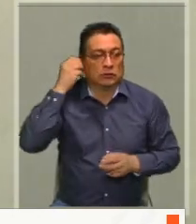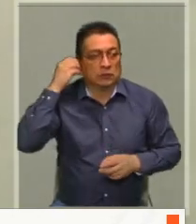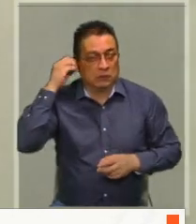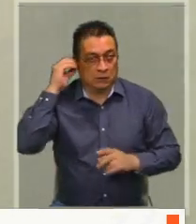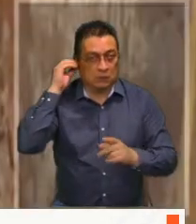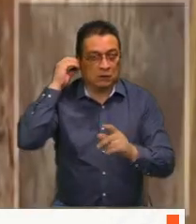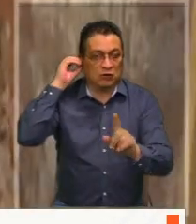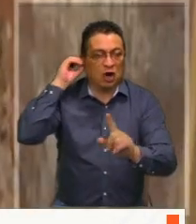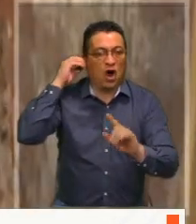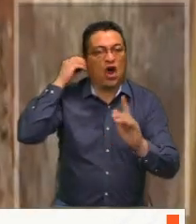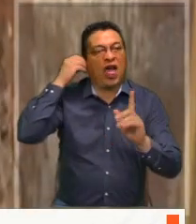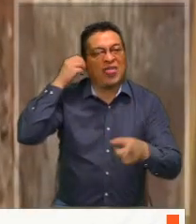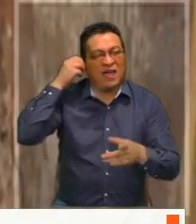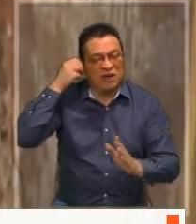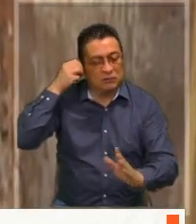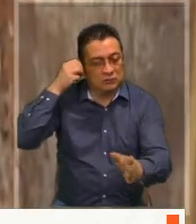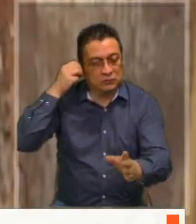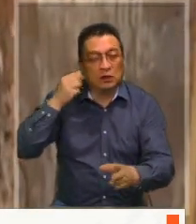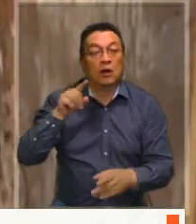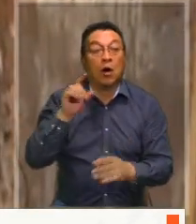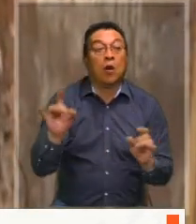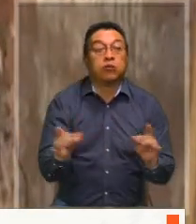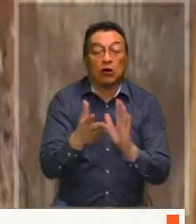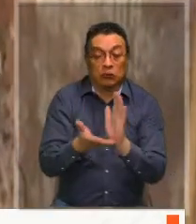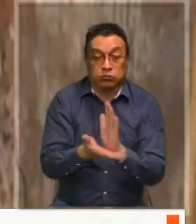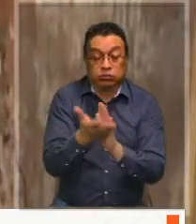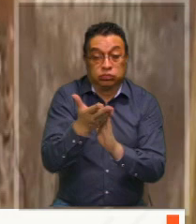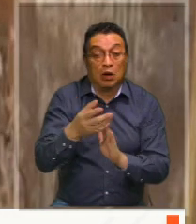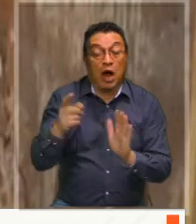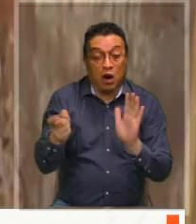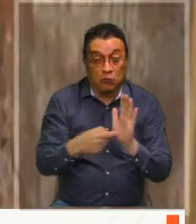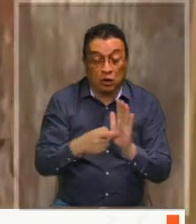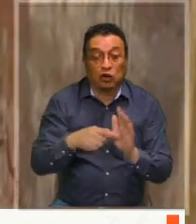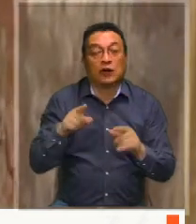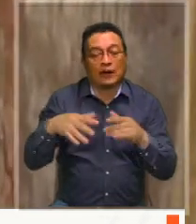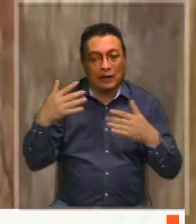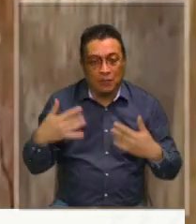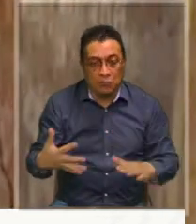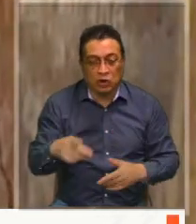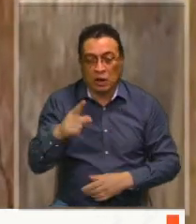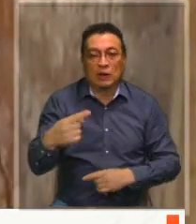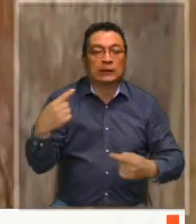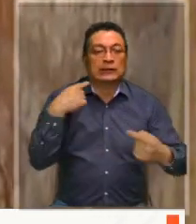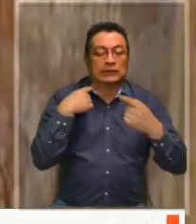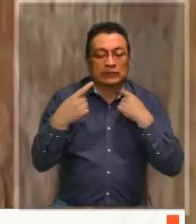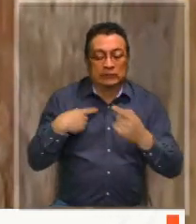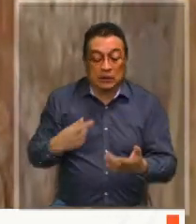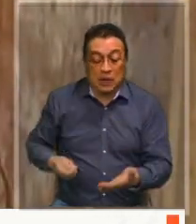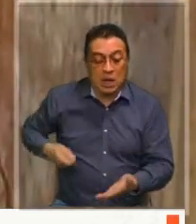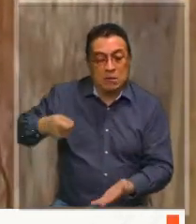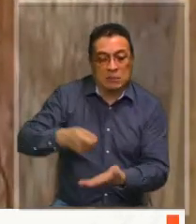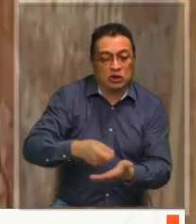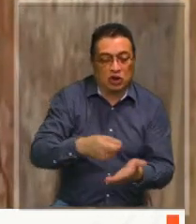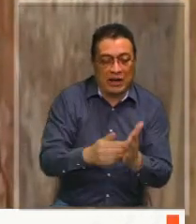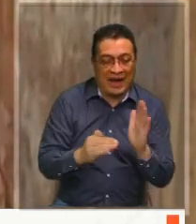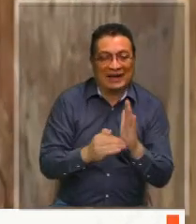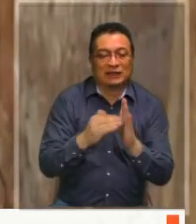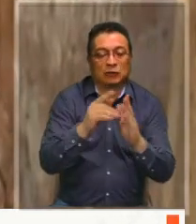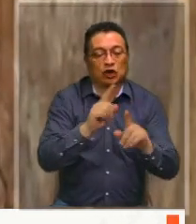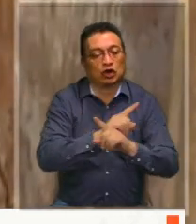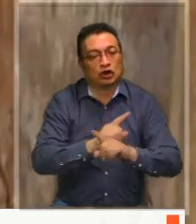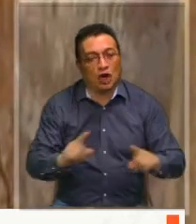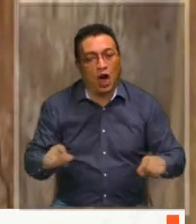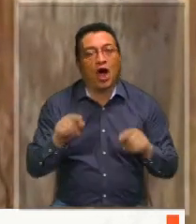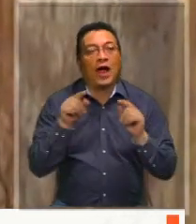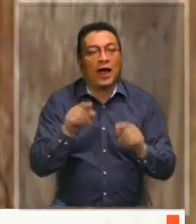no debiera prosperar en el caso de hacerse un aumento de impuesto es clave que esto no sean aquellos que afectan la inversión O el crecimiento O sea que no